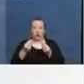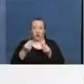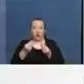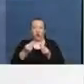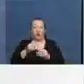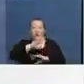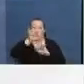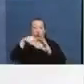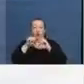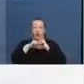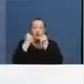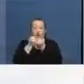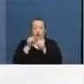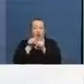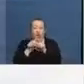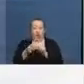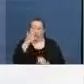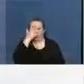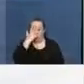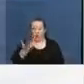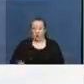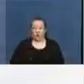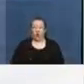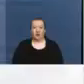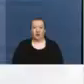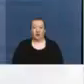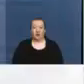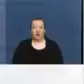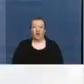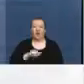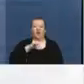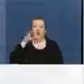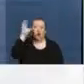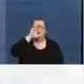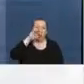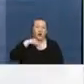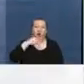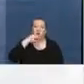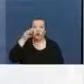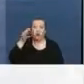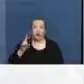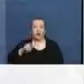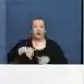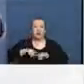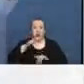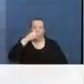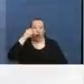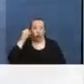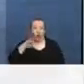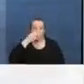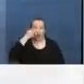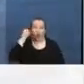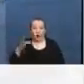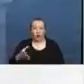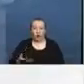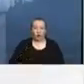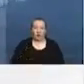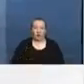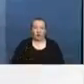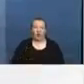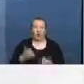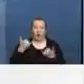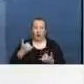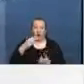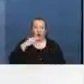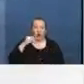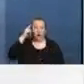sociedad no es que busca ya no buscan la verdad buscan ratificar su odio reafirmar sus te odio de hace 10 años correa porque ahora sé que